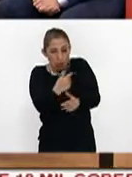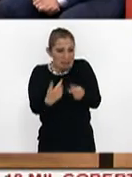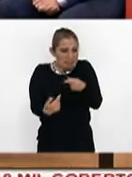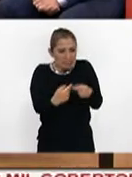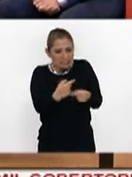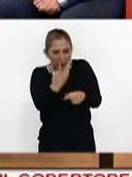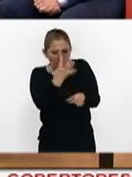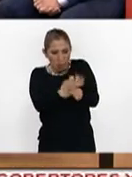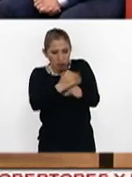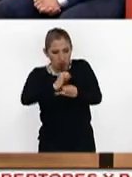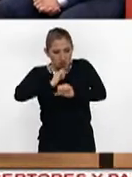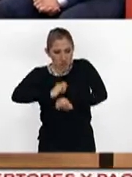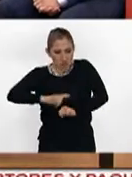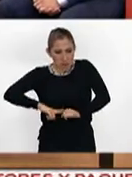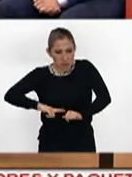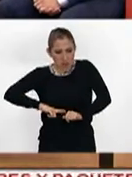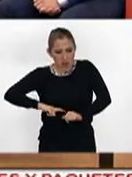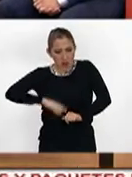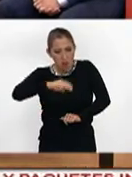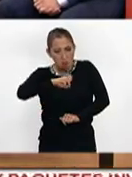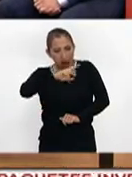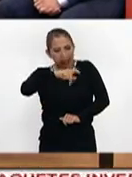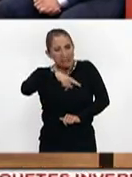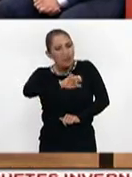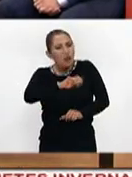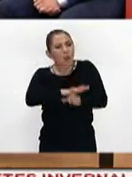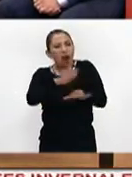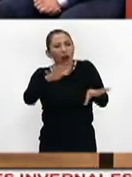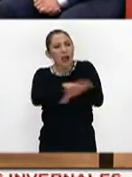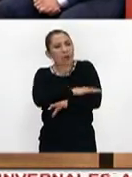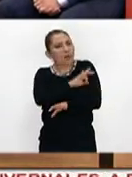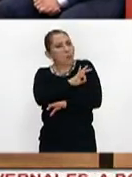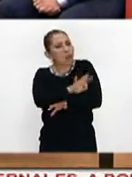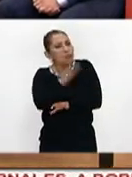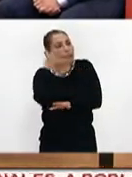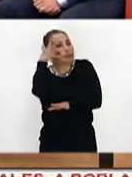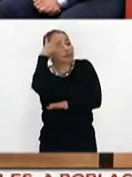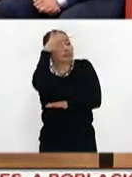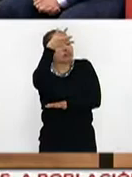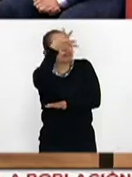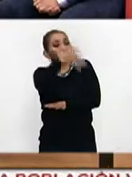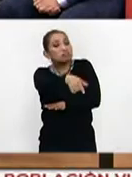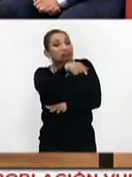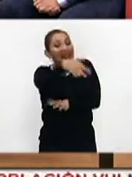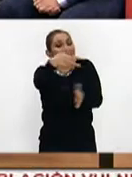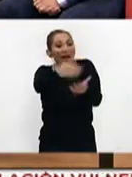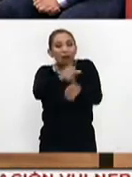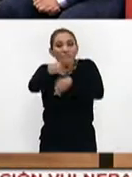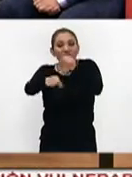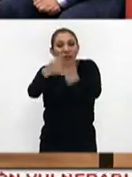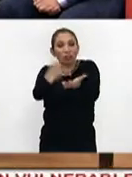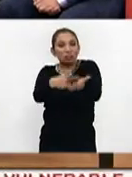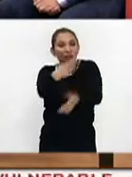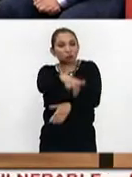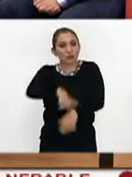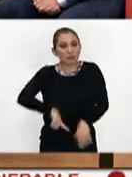posibilidad de un cuarto mandato de Angela Merkel, ¿qué cambios sustanciales podría tener con lo que logró